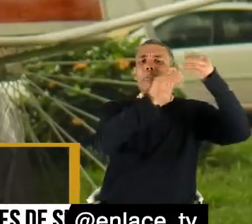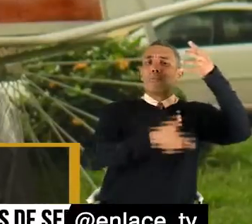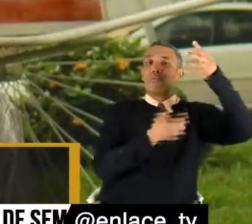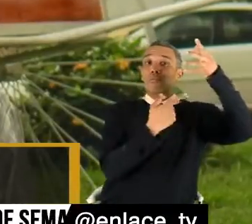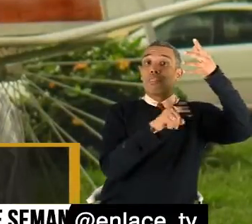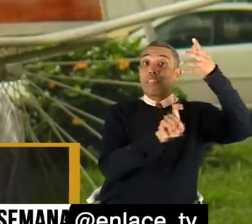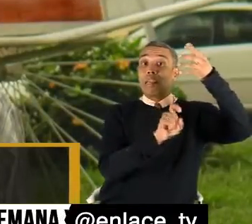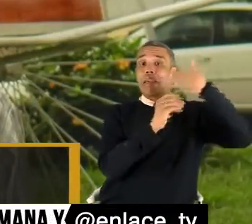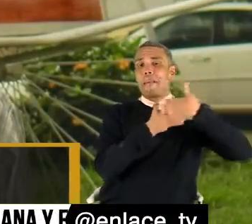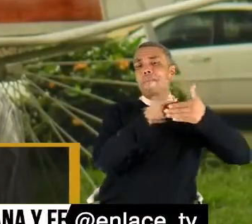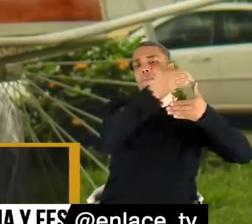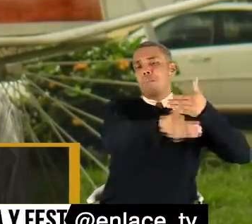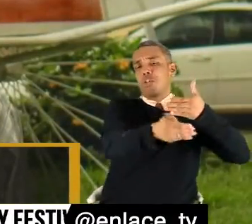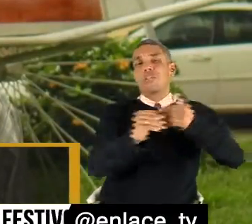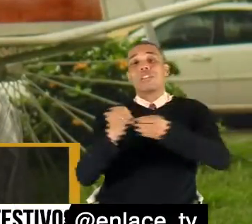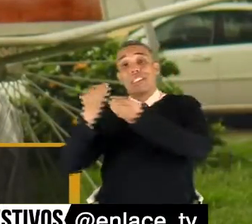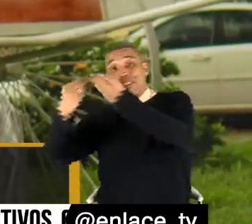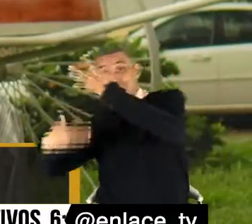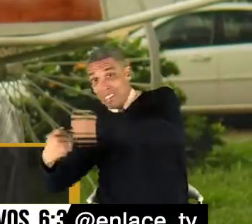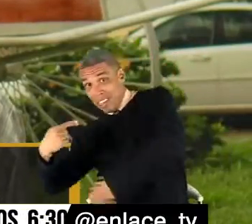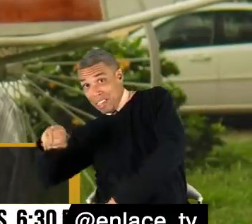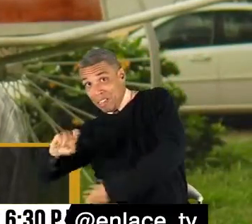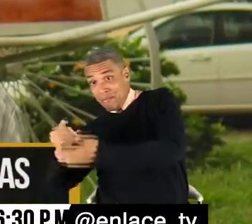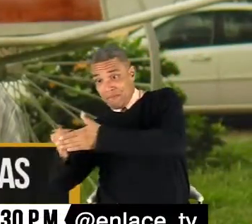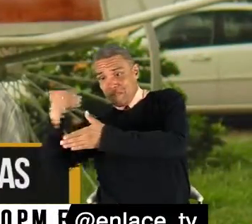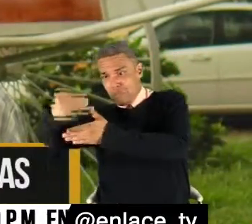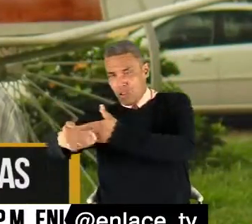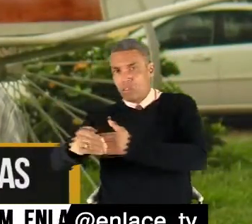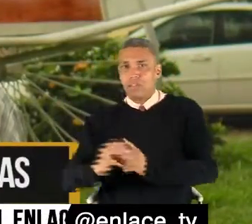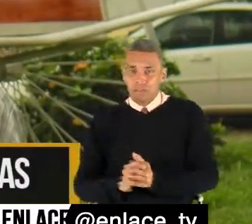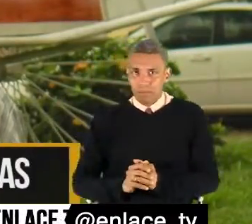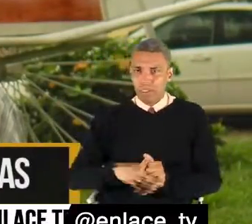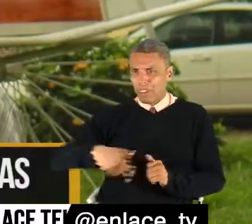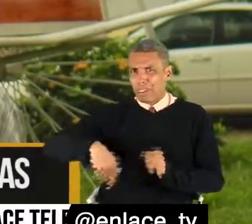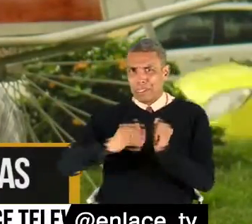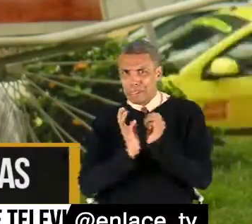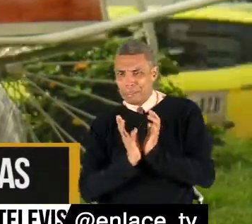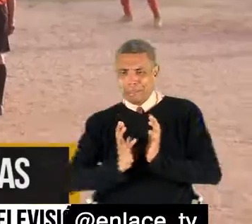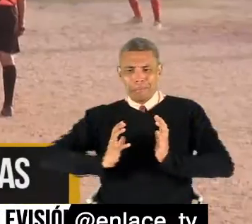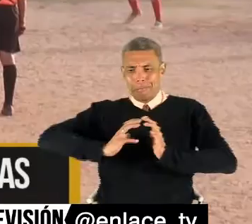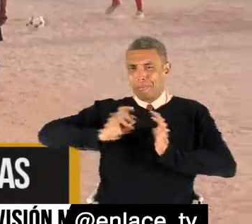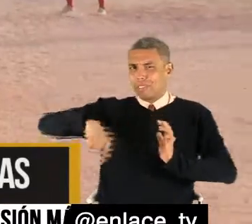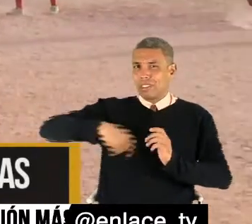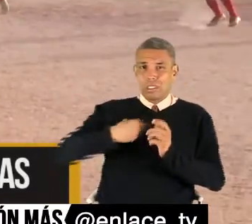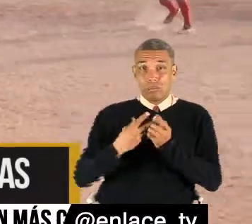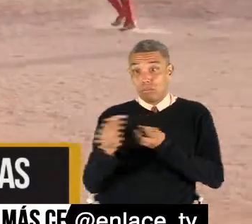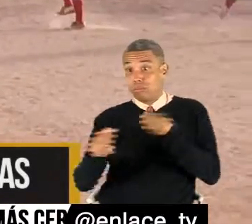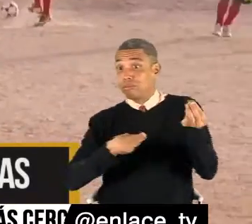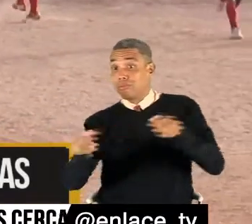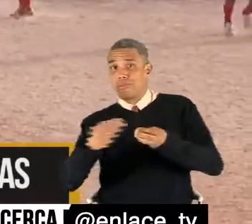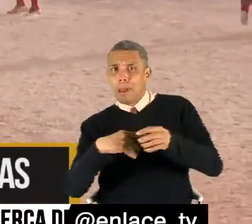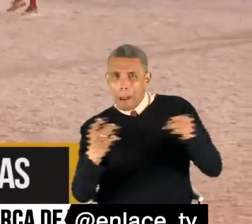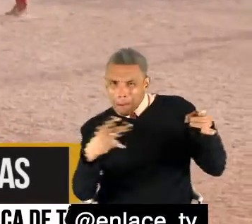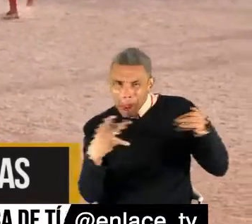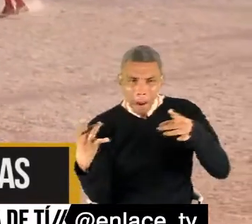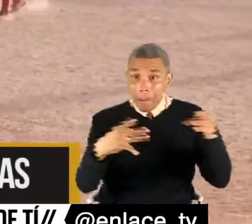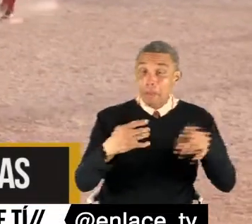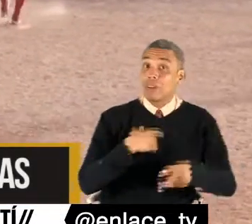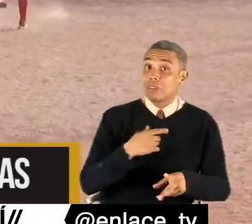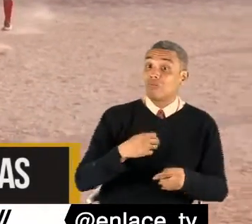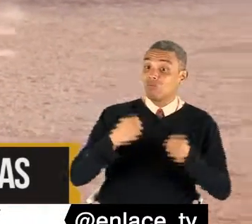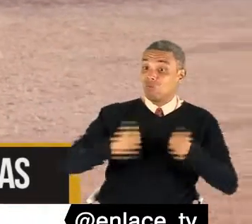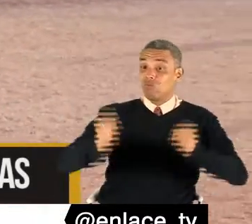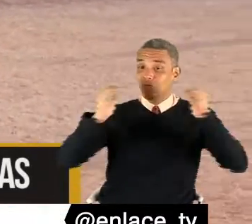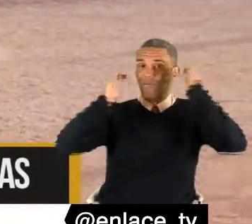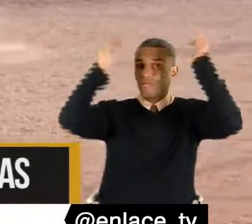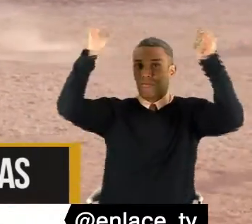recreativo. Siempre los campeonatos que han habido en el barrio de Aguas Claras han participado los mejores equipos de Barranca Bermeja. Los mejores exponentes del